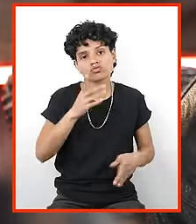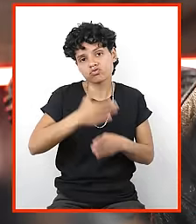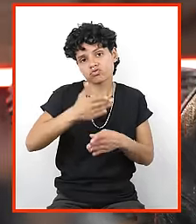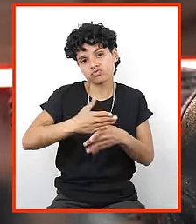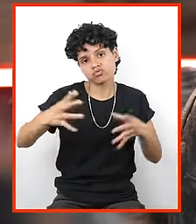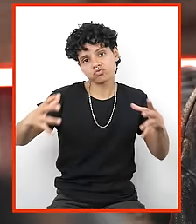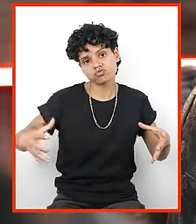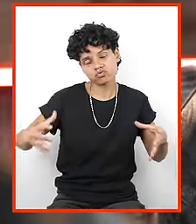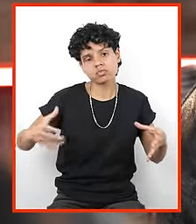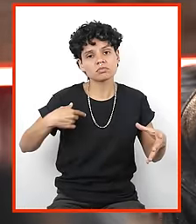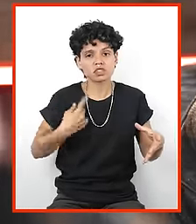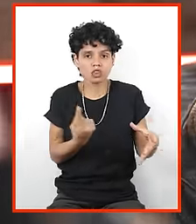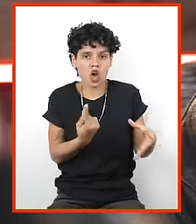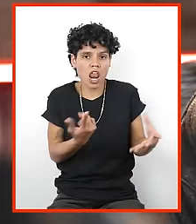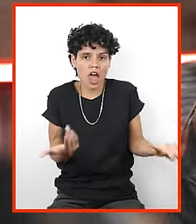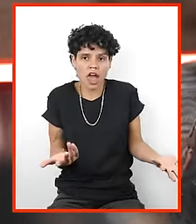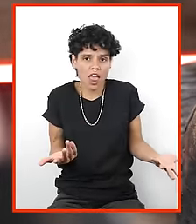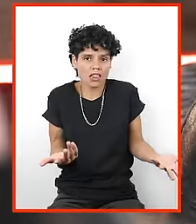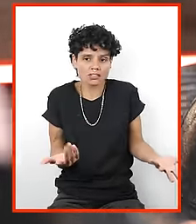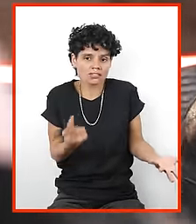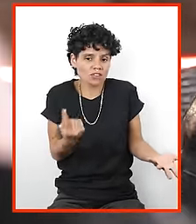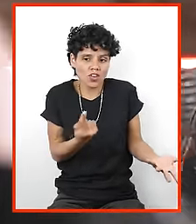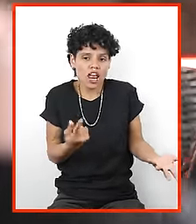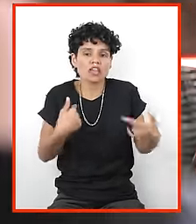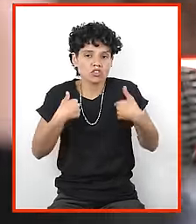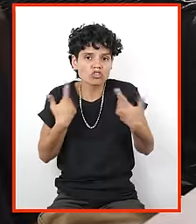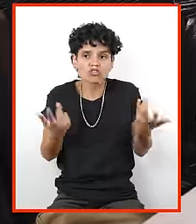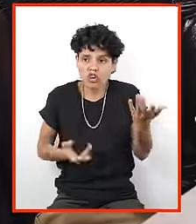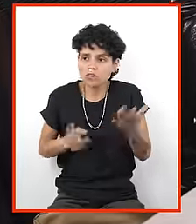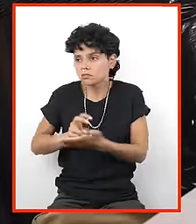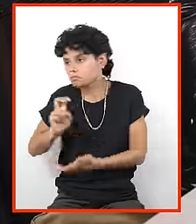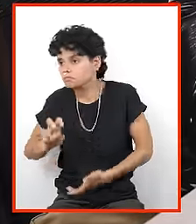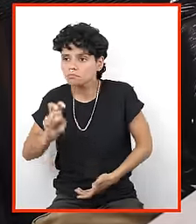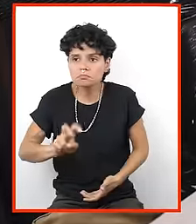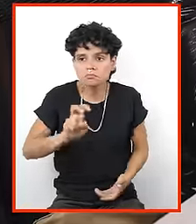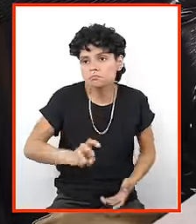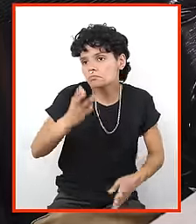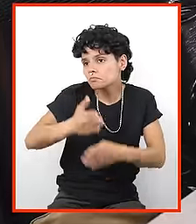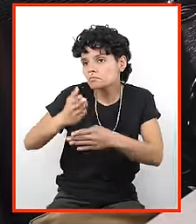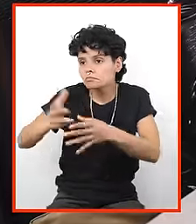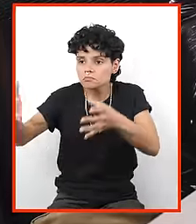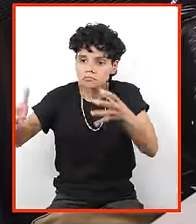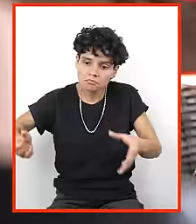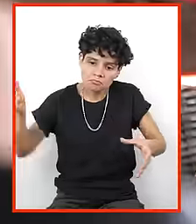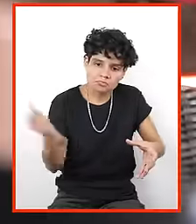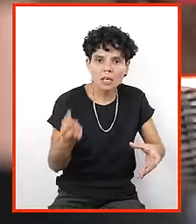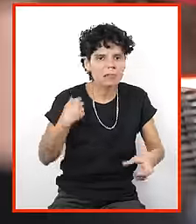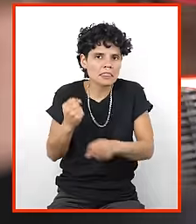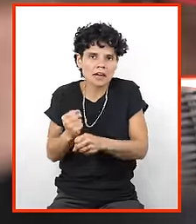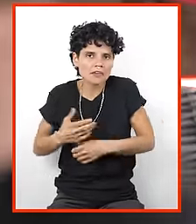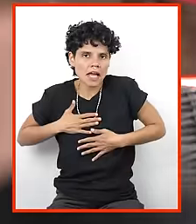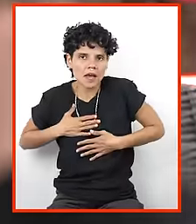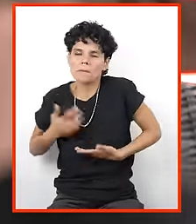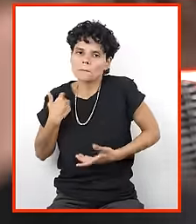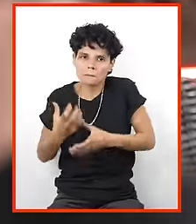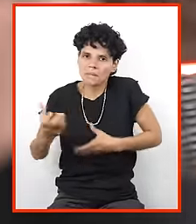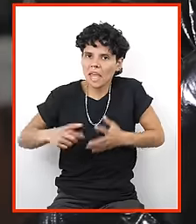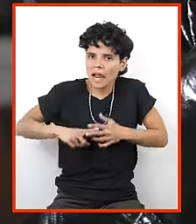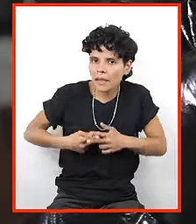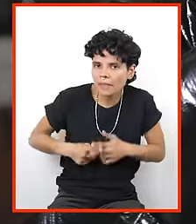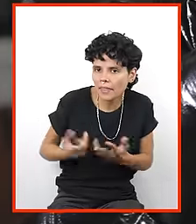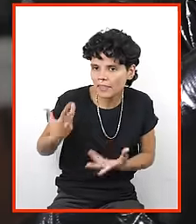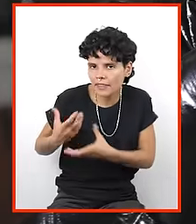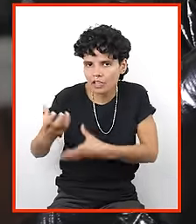leña, po. Y yo vivía sola, entonces yo iba a cortar mi leñita. O sea, yo trabajaba con el hacha, si el hacha era mi herramienta,